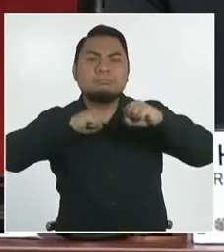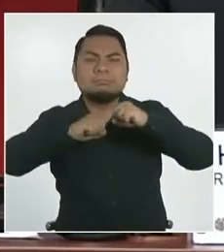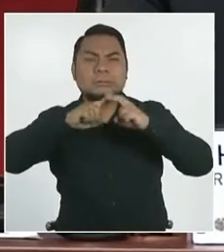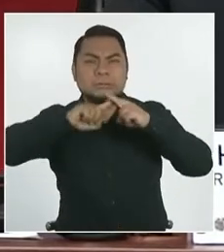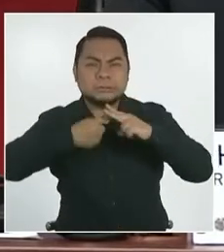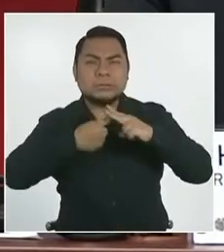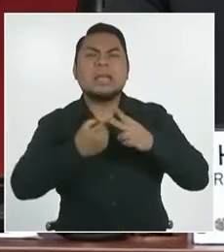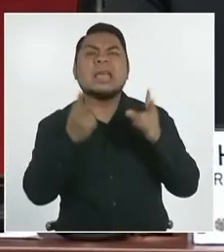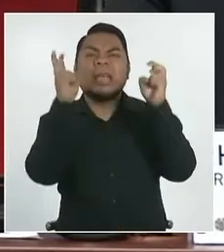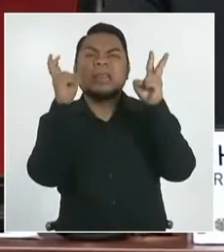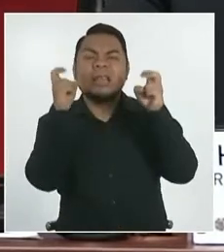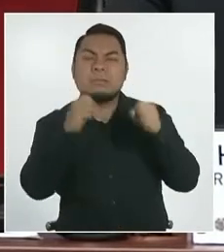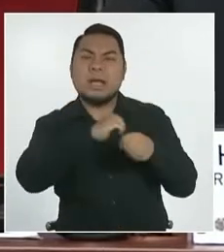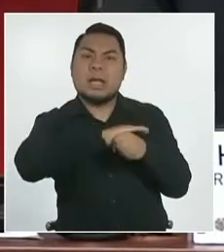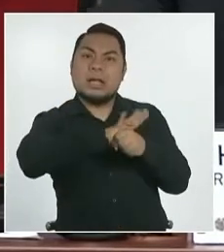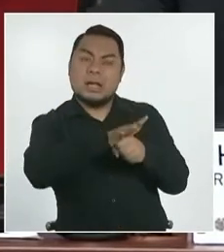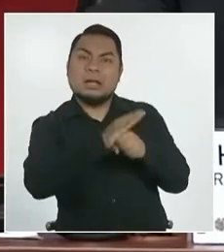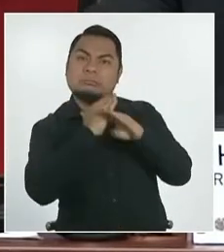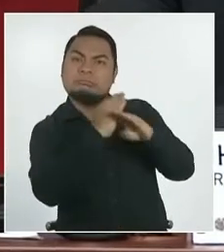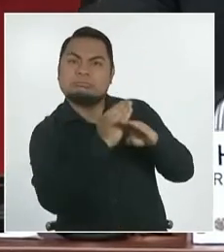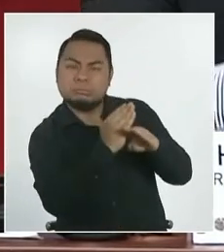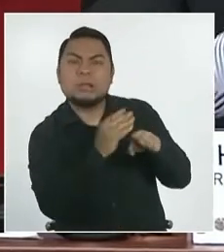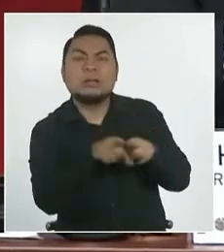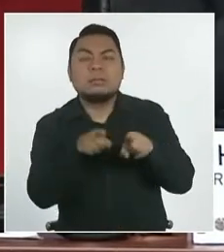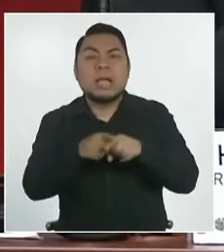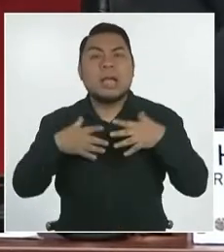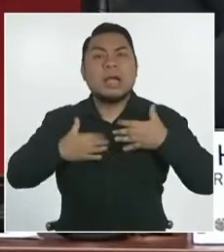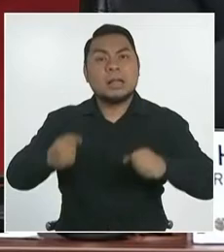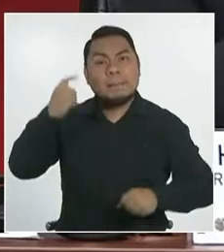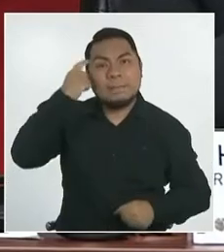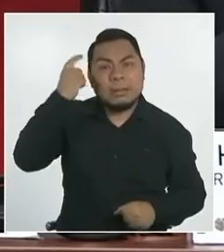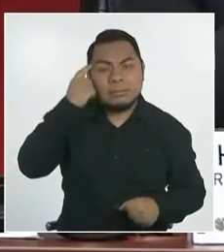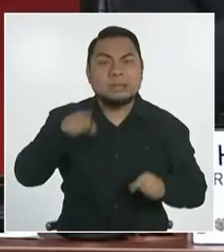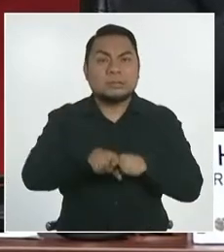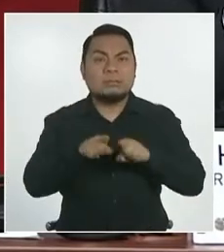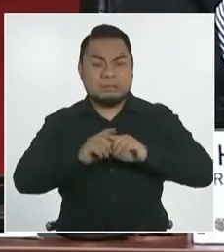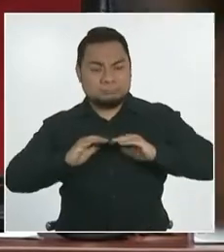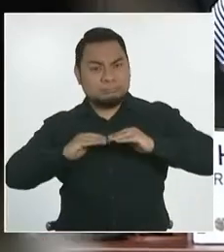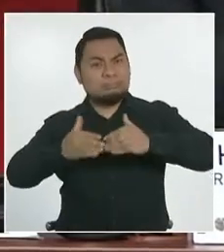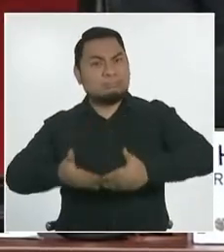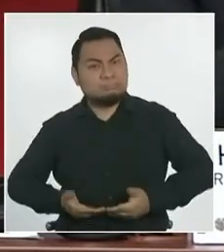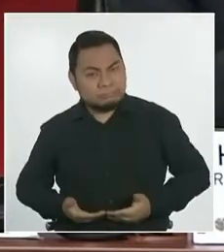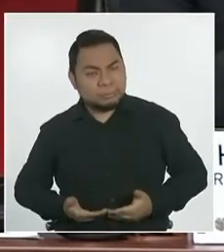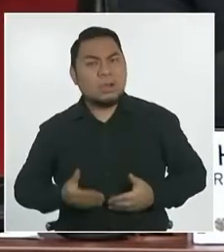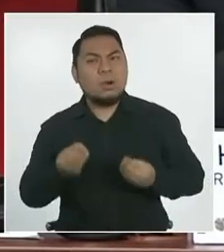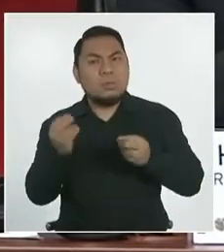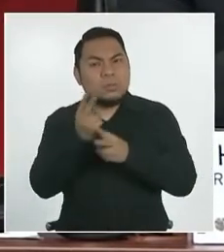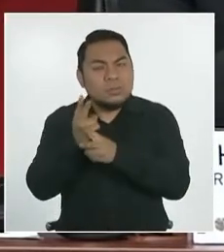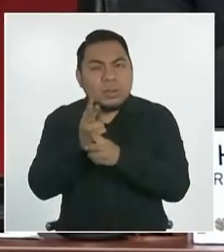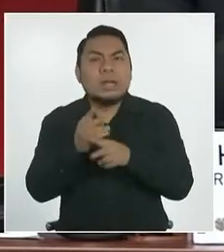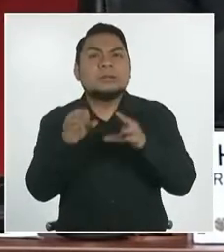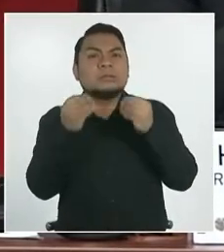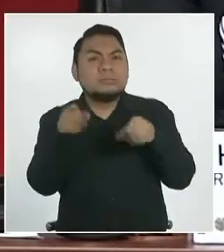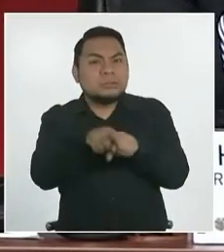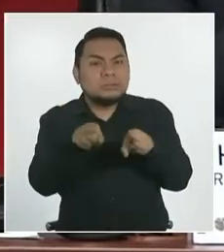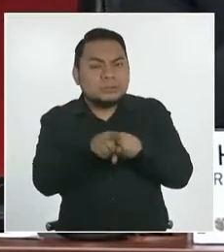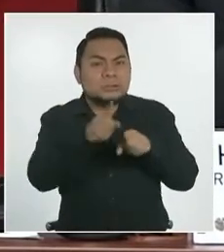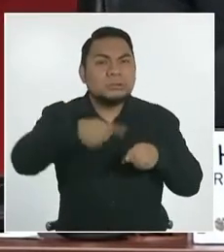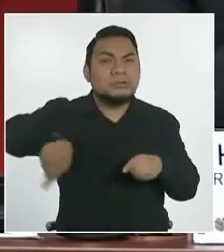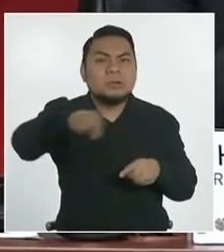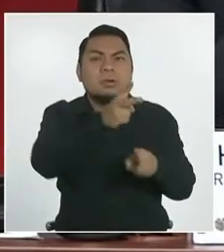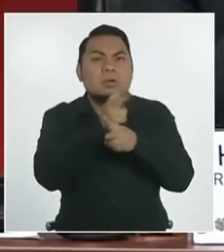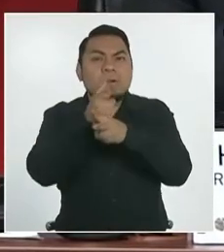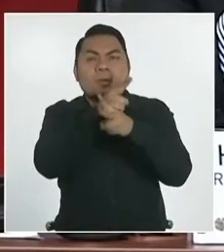materia sanitaria, incluyendo la salud mental y reproductiva, así como medidas que reduzcan la